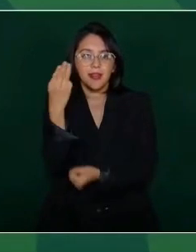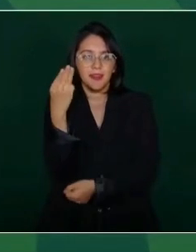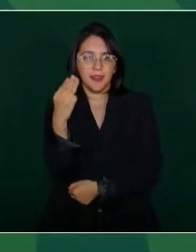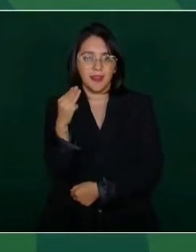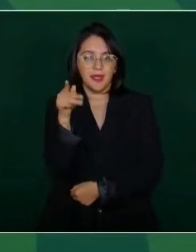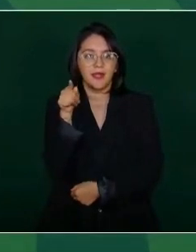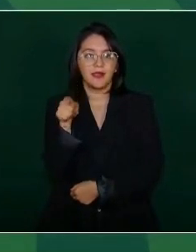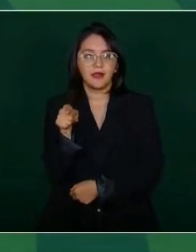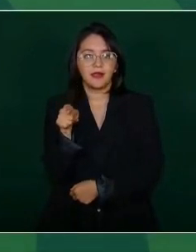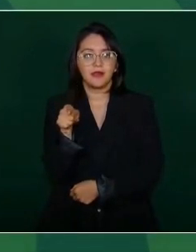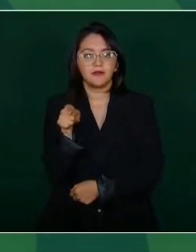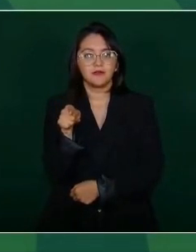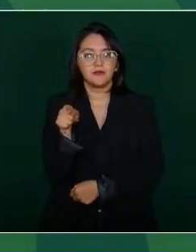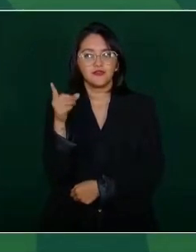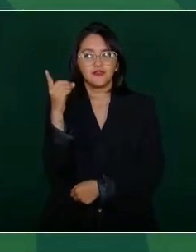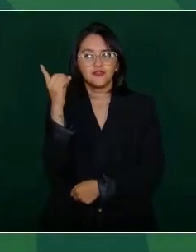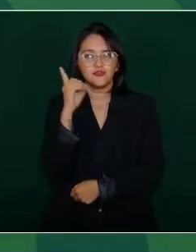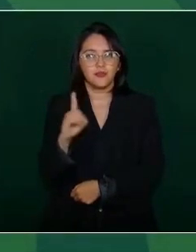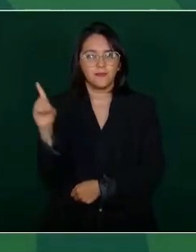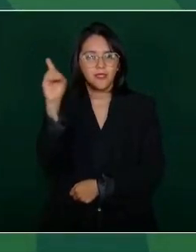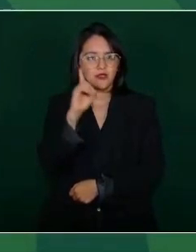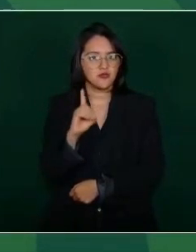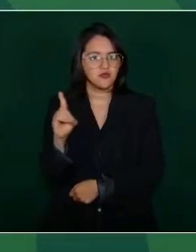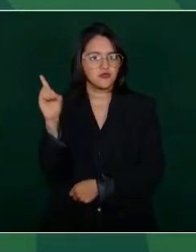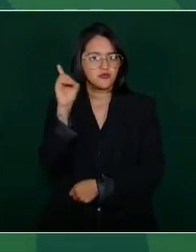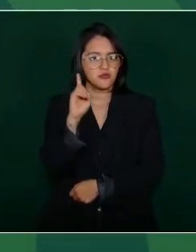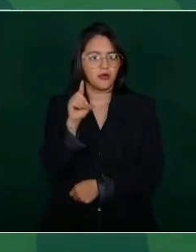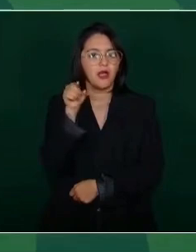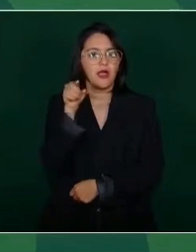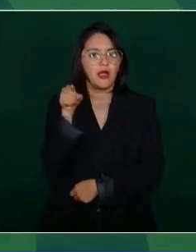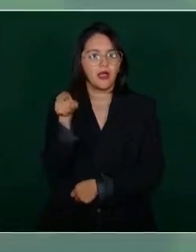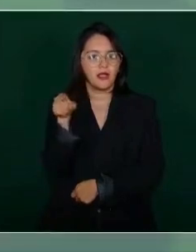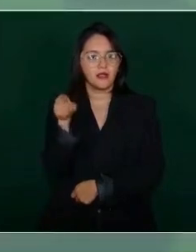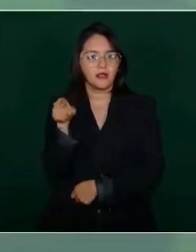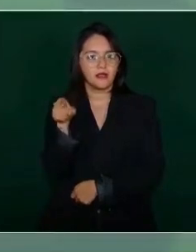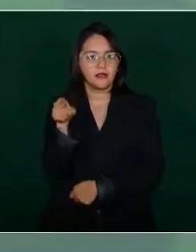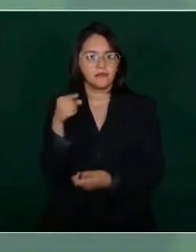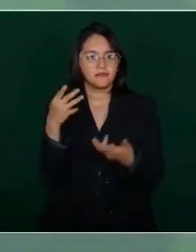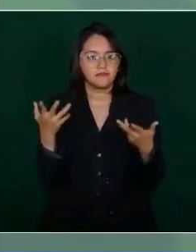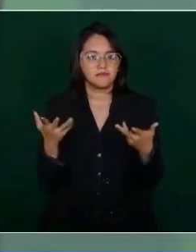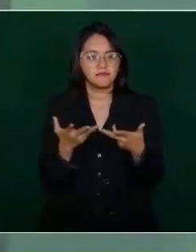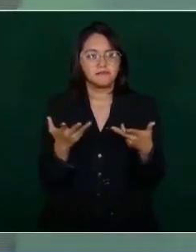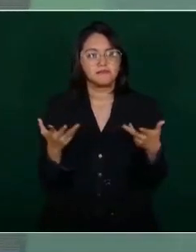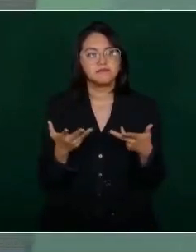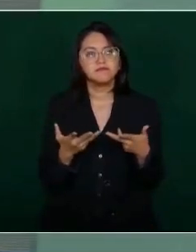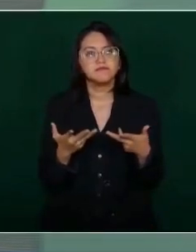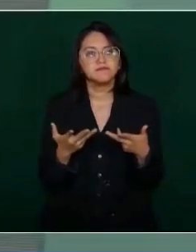es domingo, y vamos a hacer el acto de